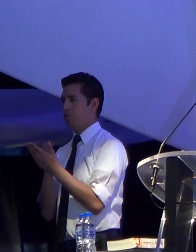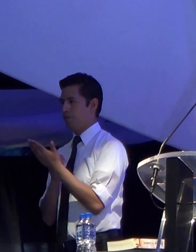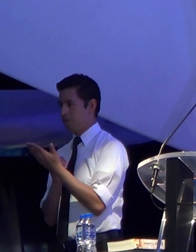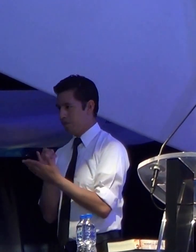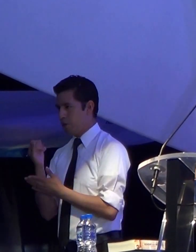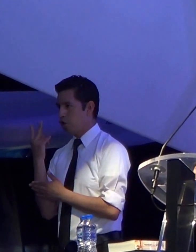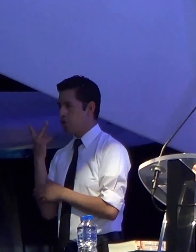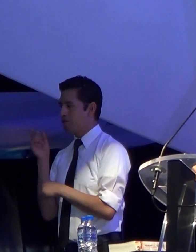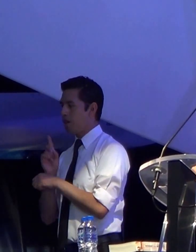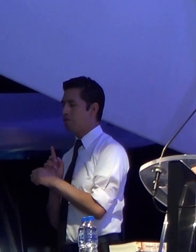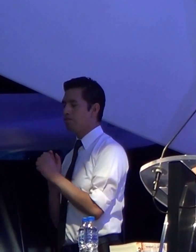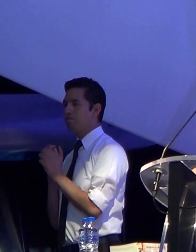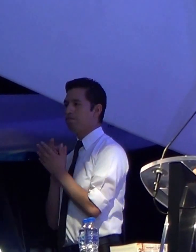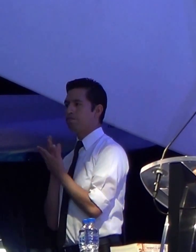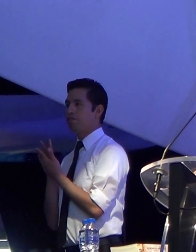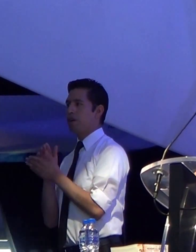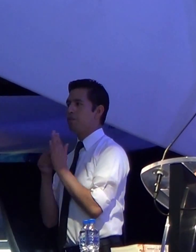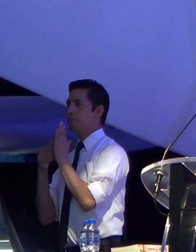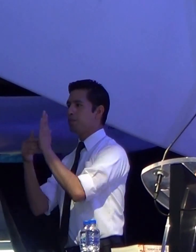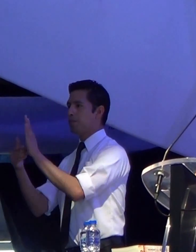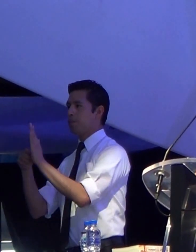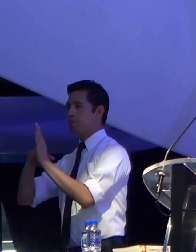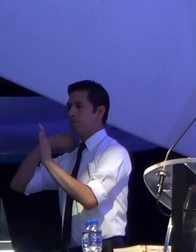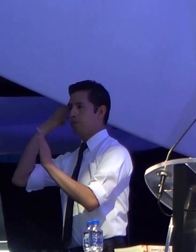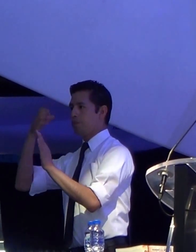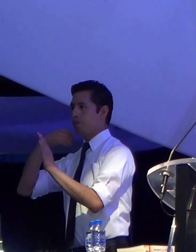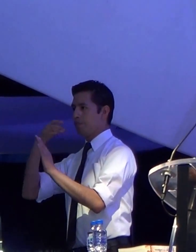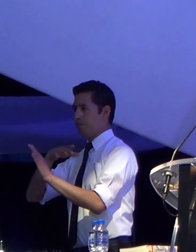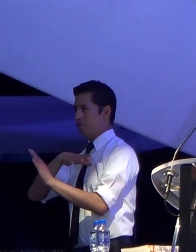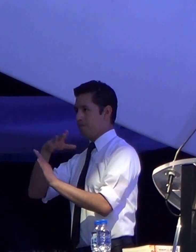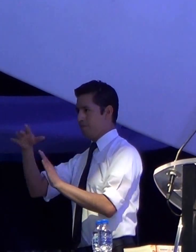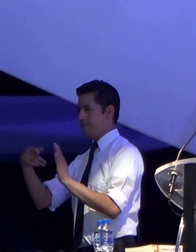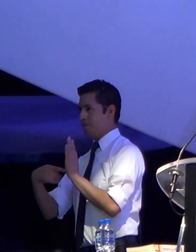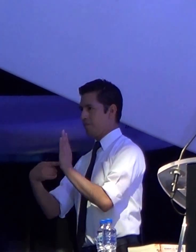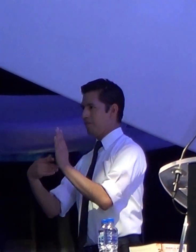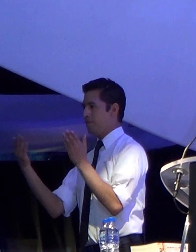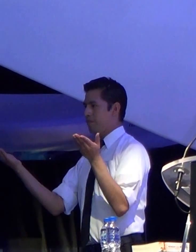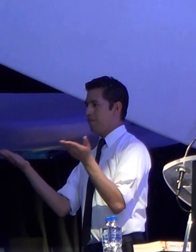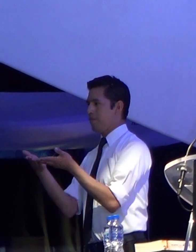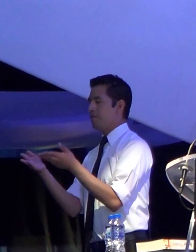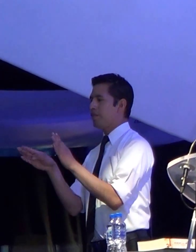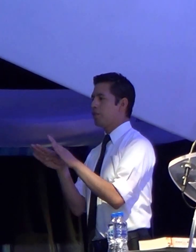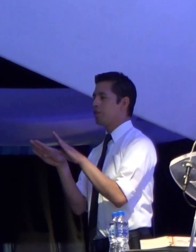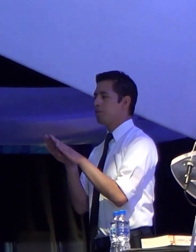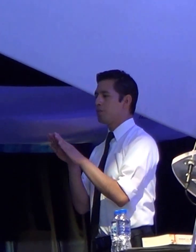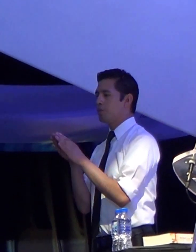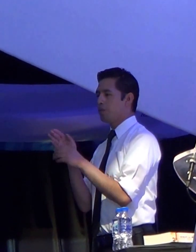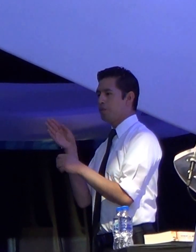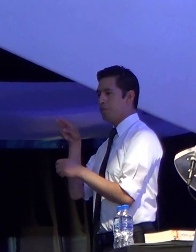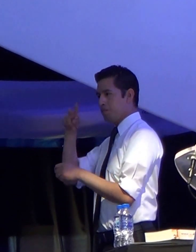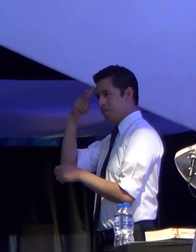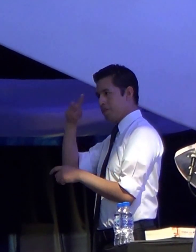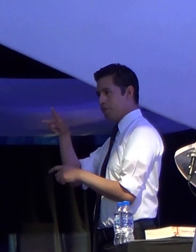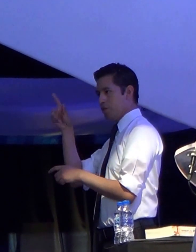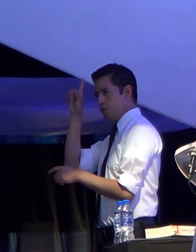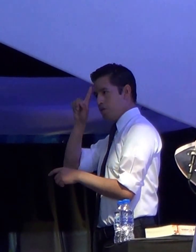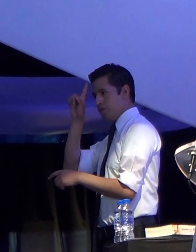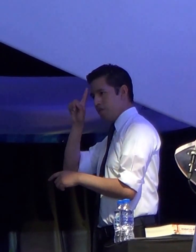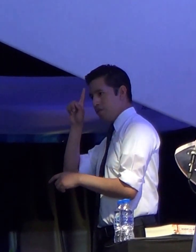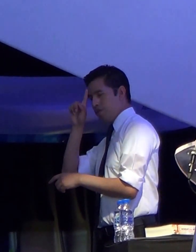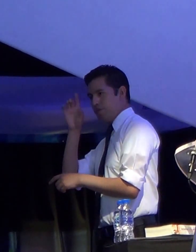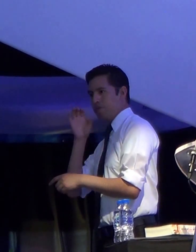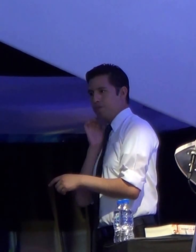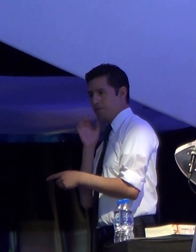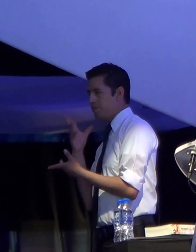últimos días y será presentado a la conferencia general. México forma parte del Consejo Ejecutivo y estoy segura que va